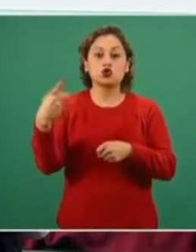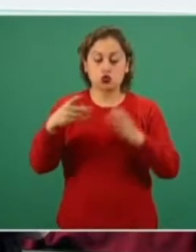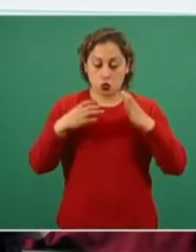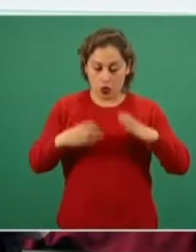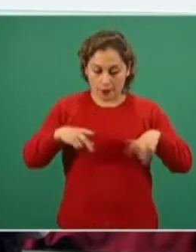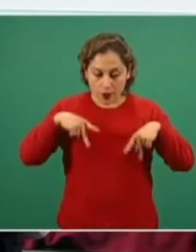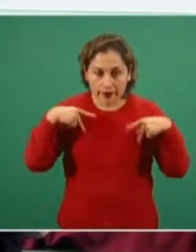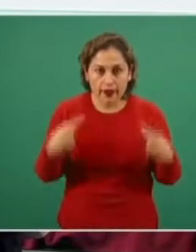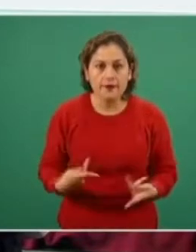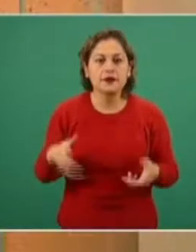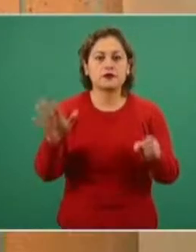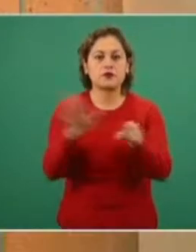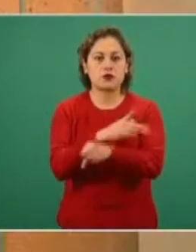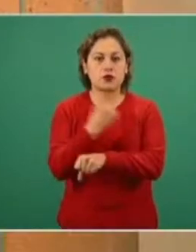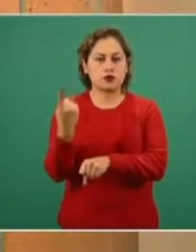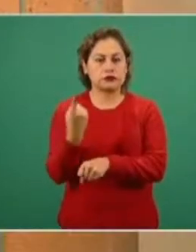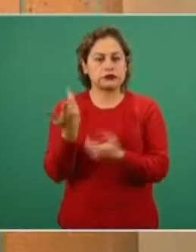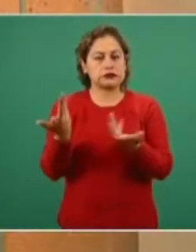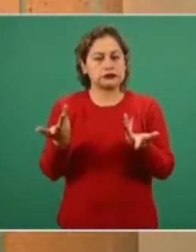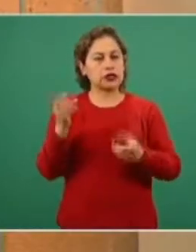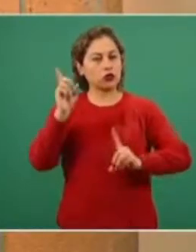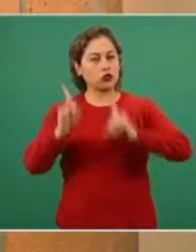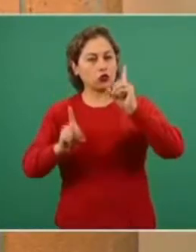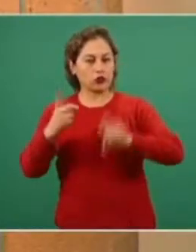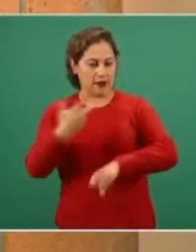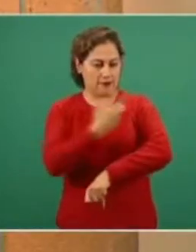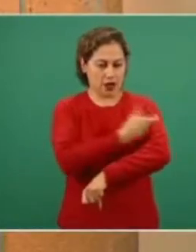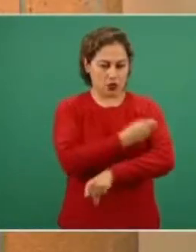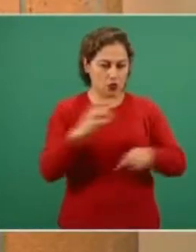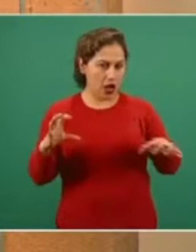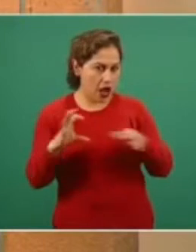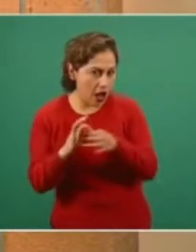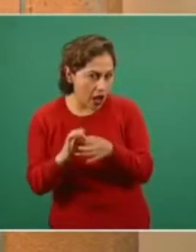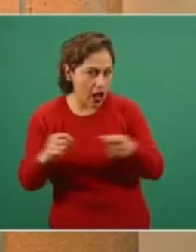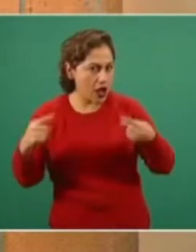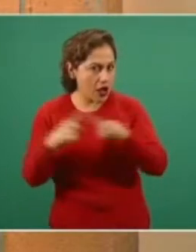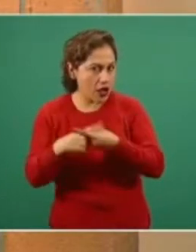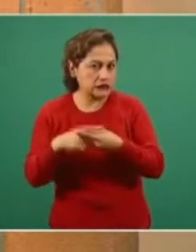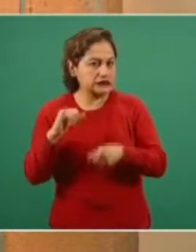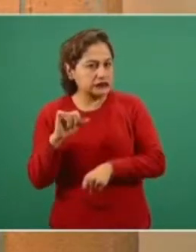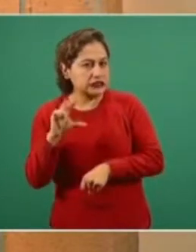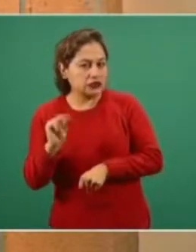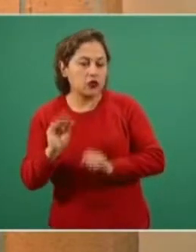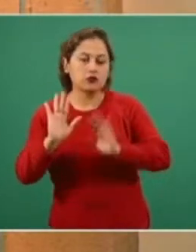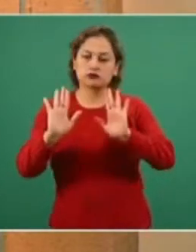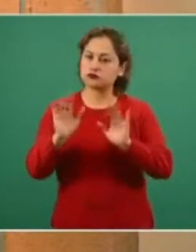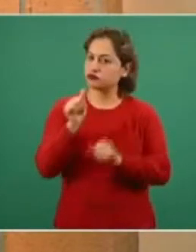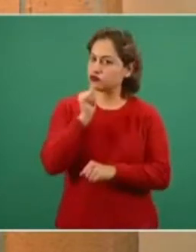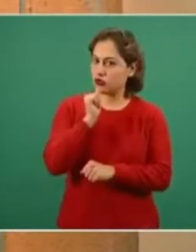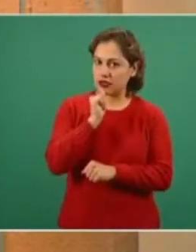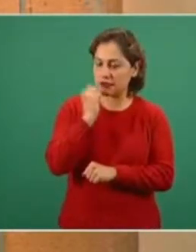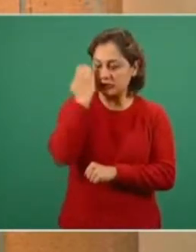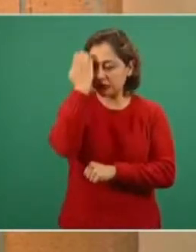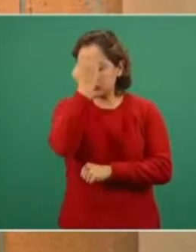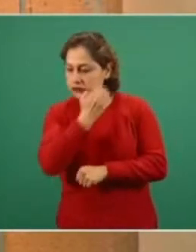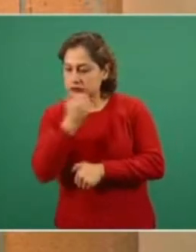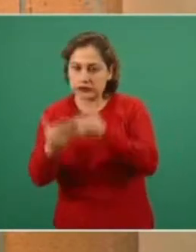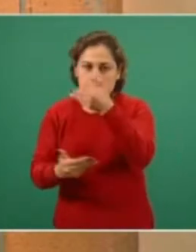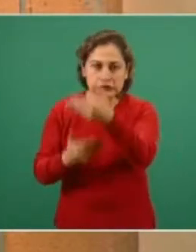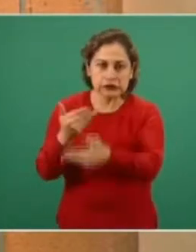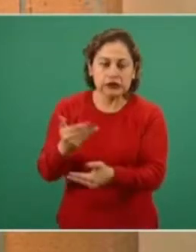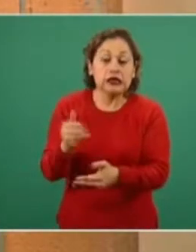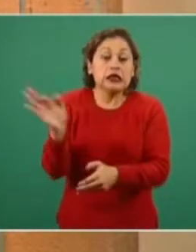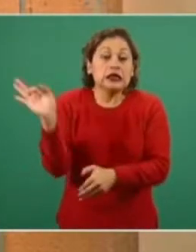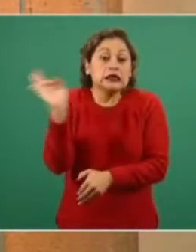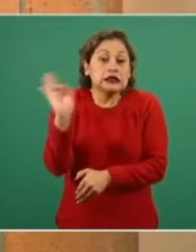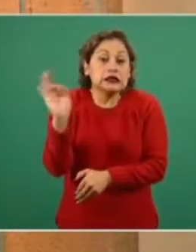muscular, si esto se relaciona con la vacuna o no. Y esto es lo que se sigue estudiando. Puede haber coincidido en el tiempo y puede